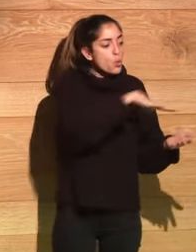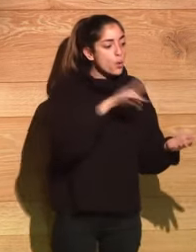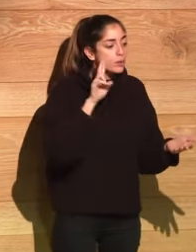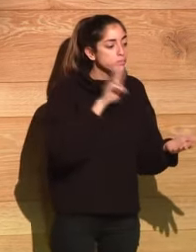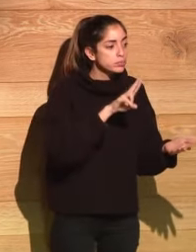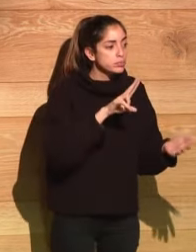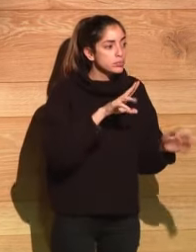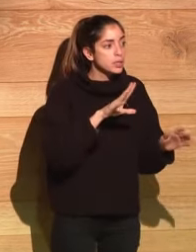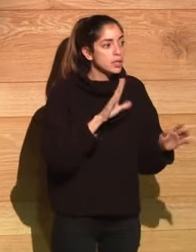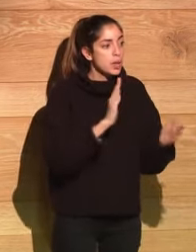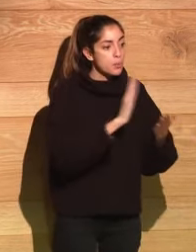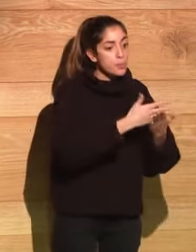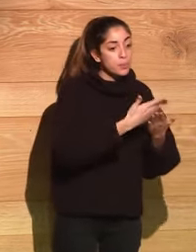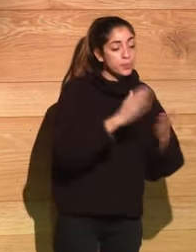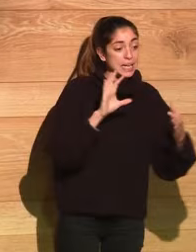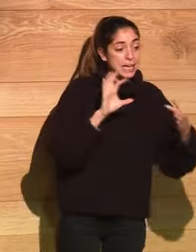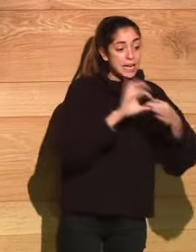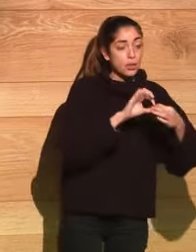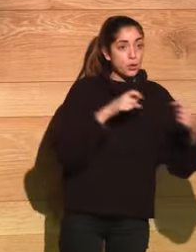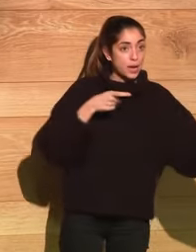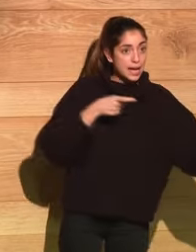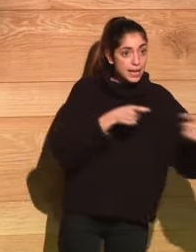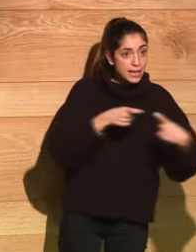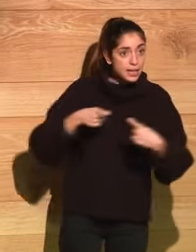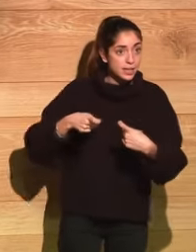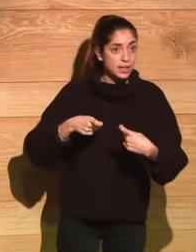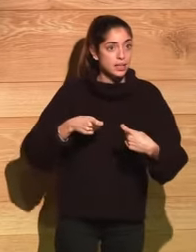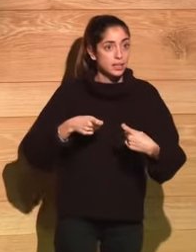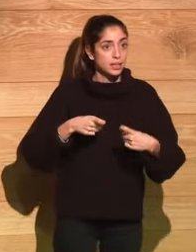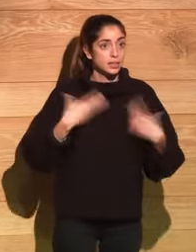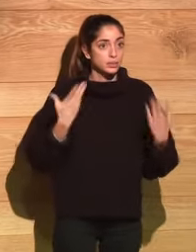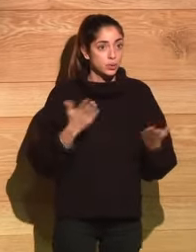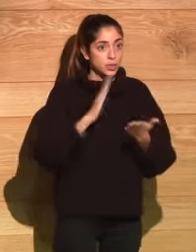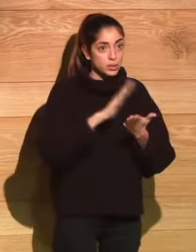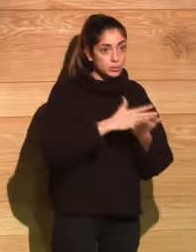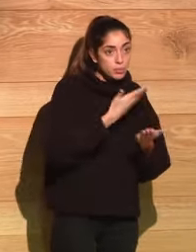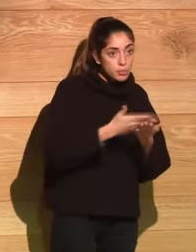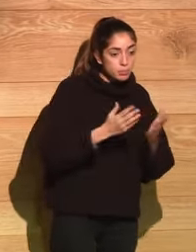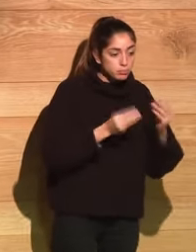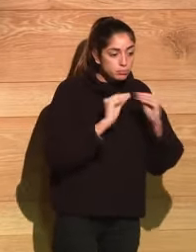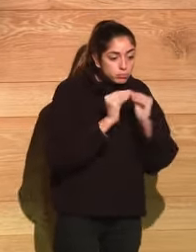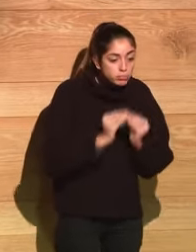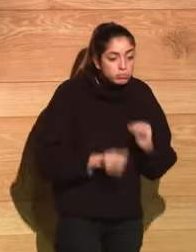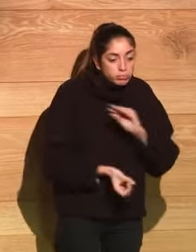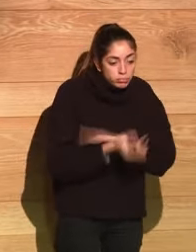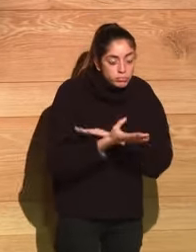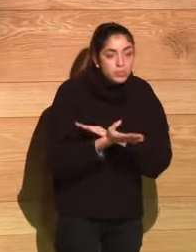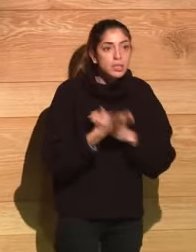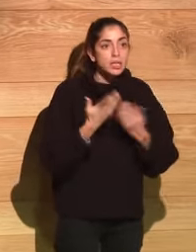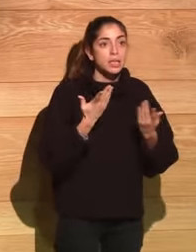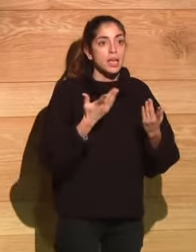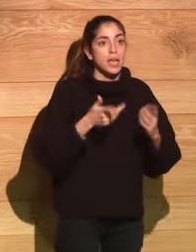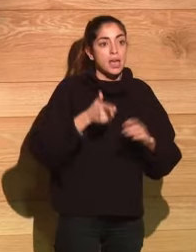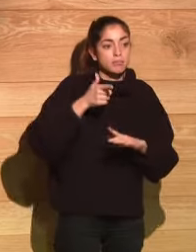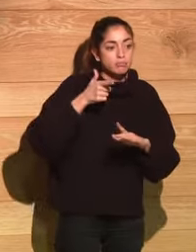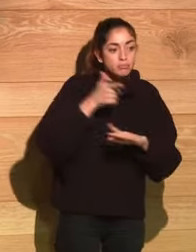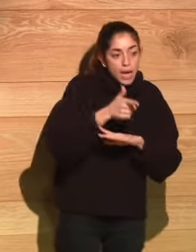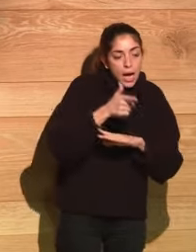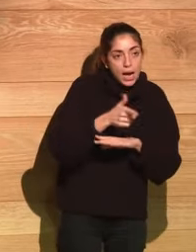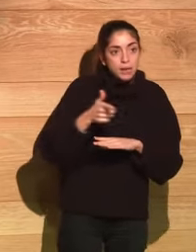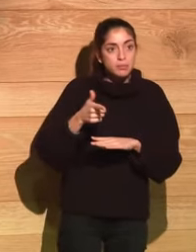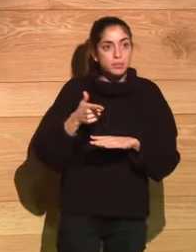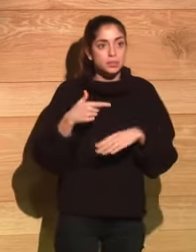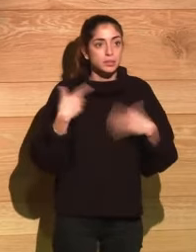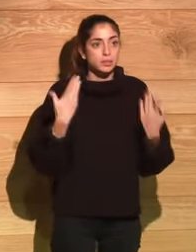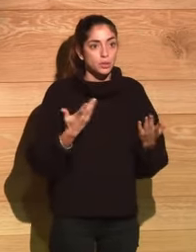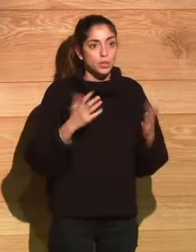poemas relacionados con la guerra. El tipo hace un poema y cuenta sus armas, los escudos, las lanzas, no sé qué, todo lo que tiene. Y sin embargo luego